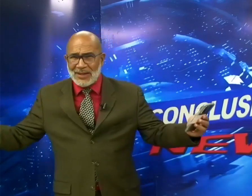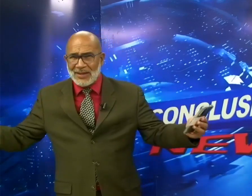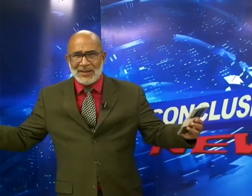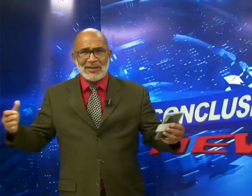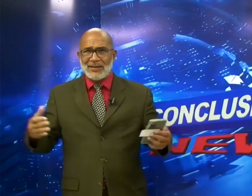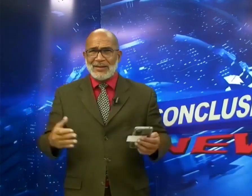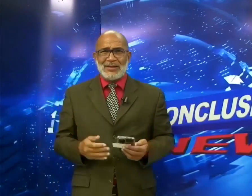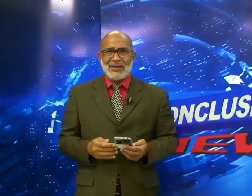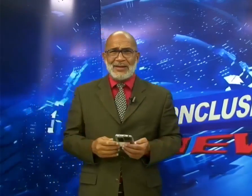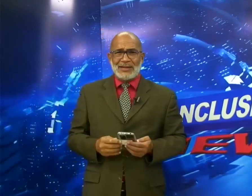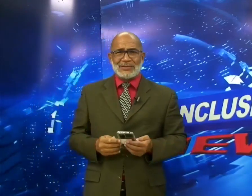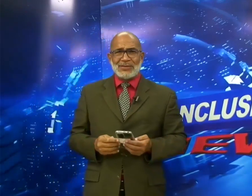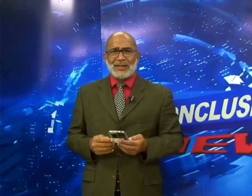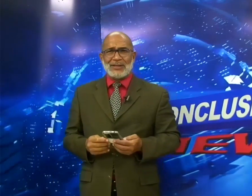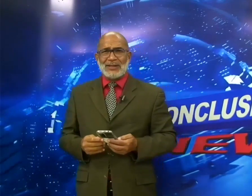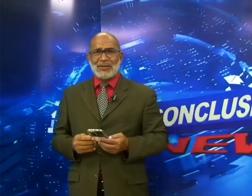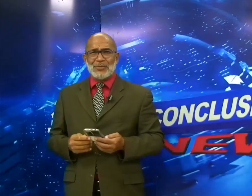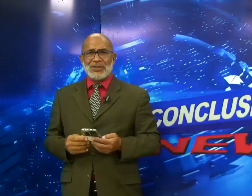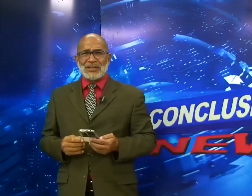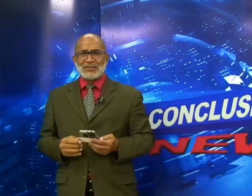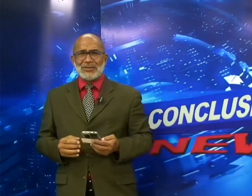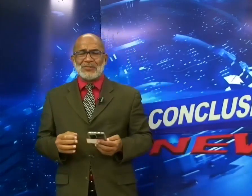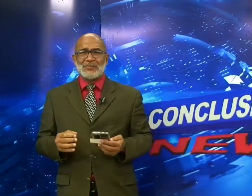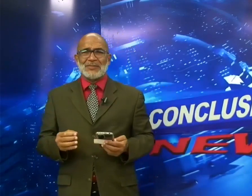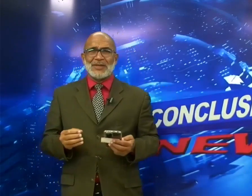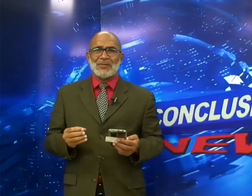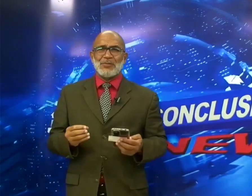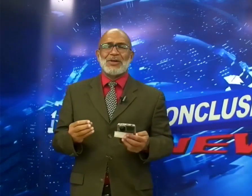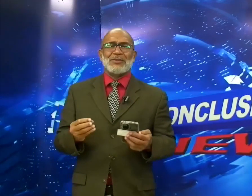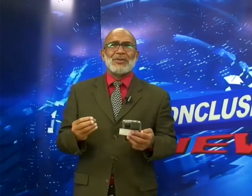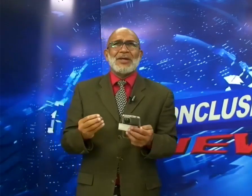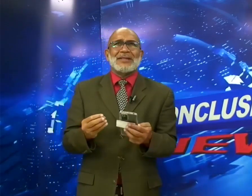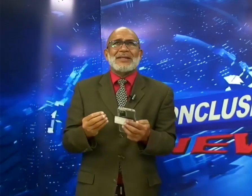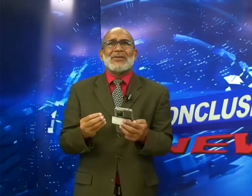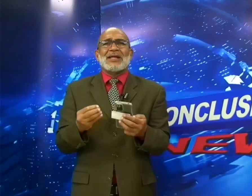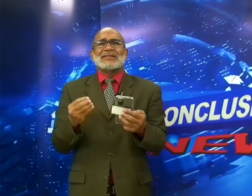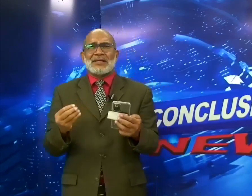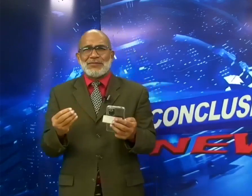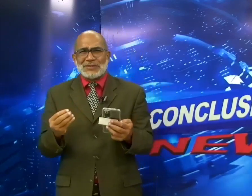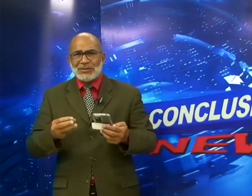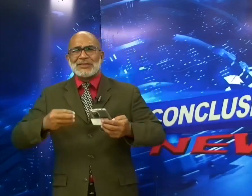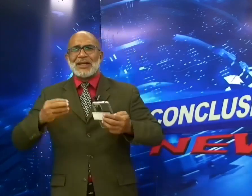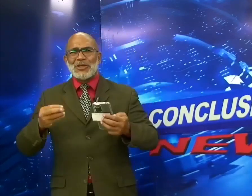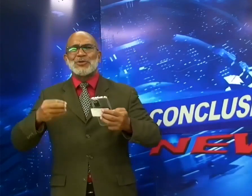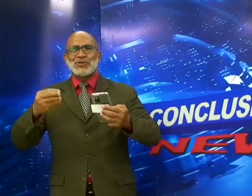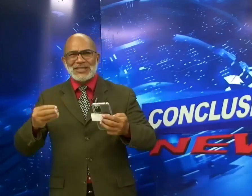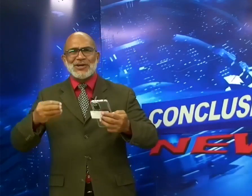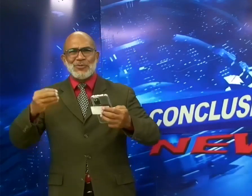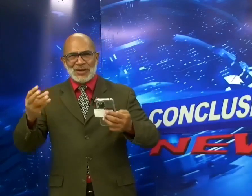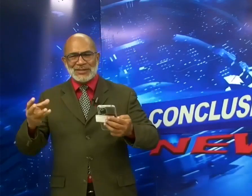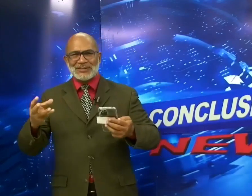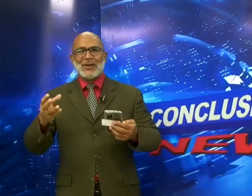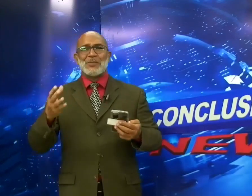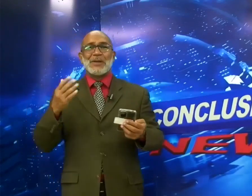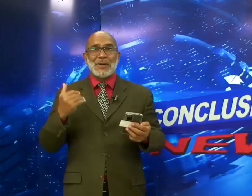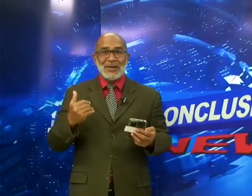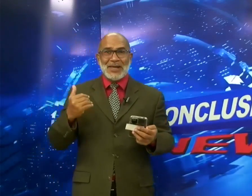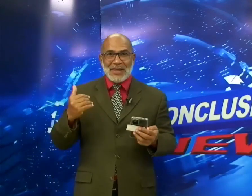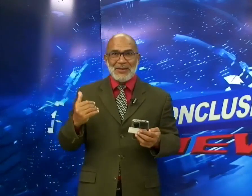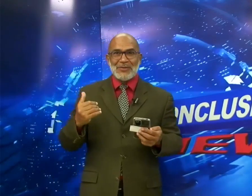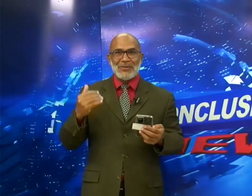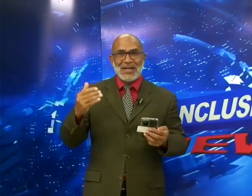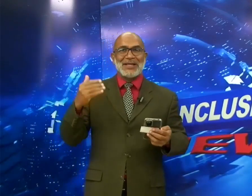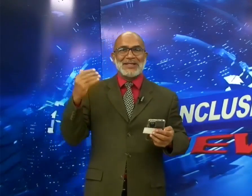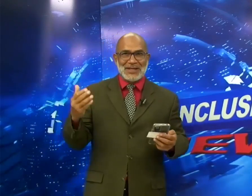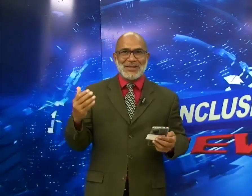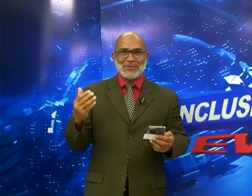de la historia en la comunicación, no había tenido la satisfacción de traer una noticia como esta. Primera vez que